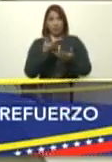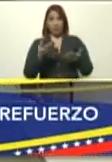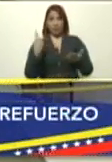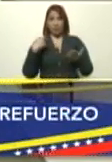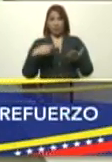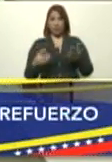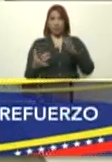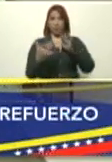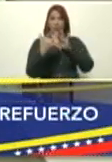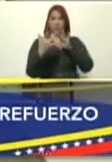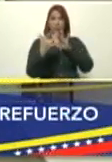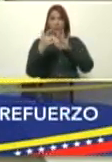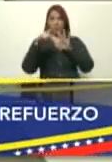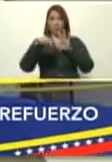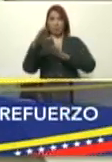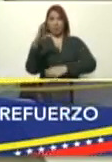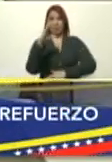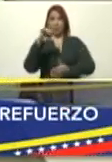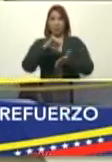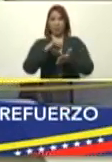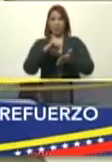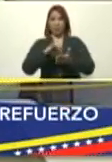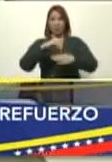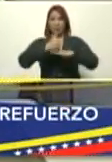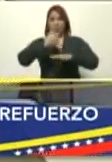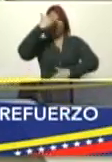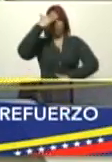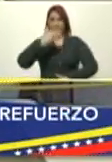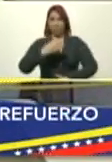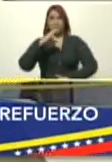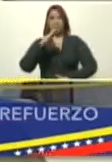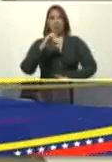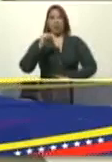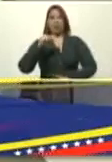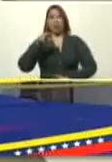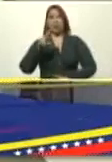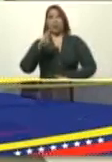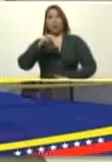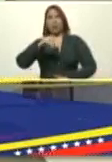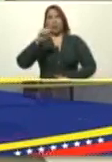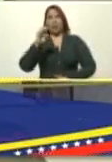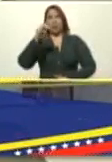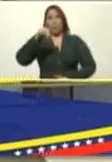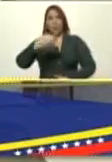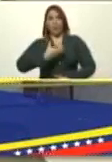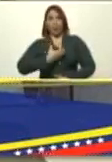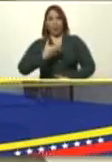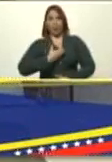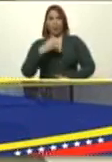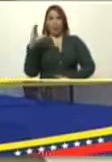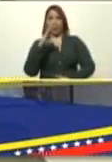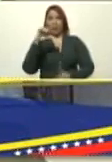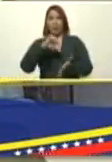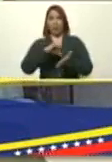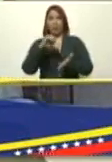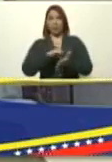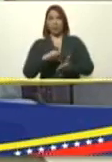aquí en Caracas con la almiranta en jefa, alcaldesa de Caracas, Carmen Teresa Meléndez